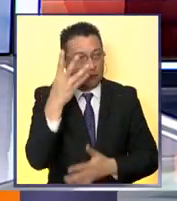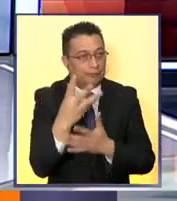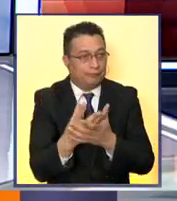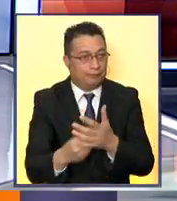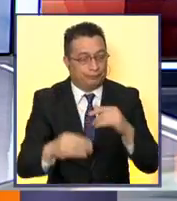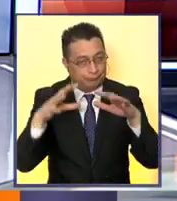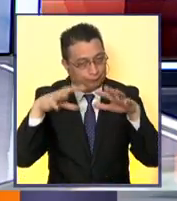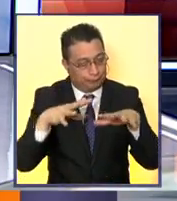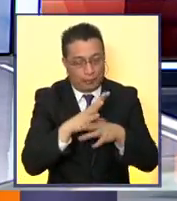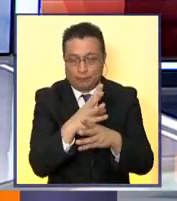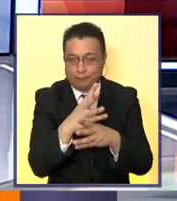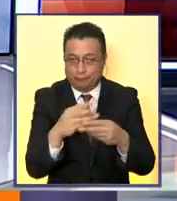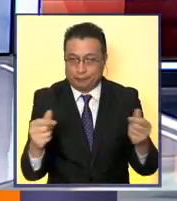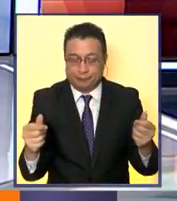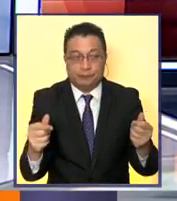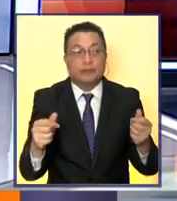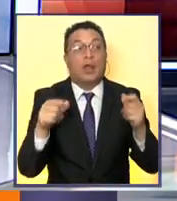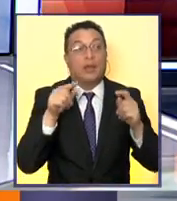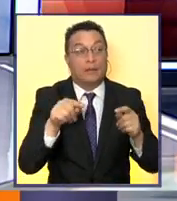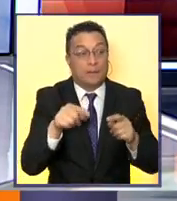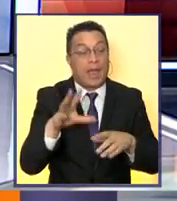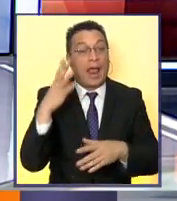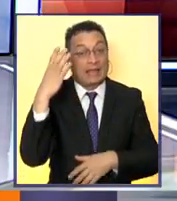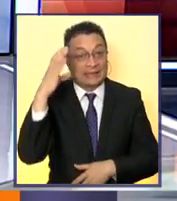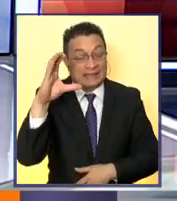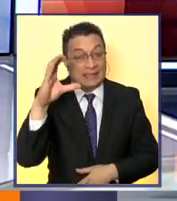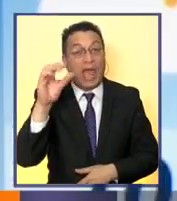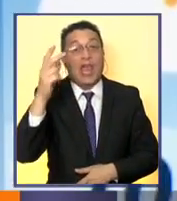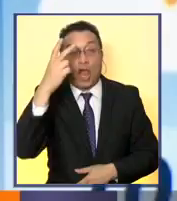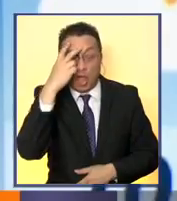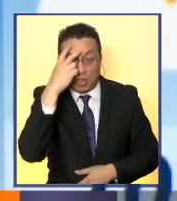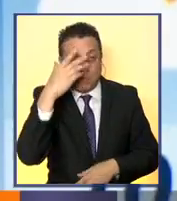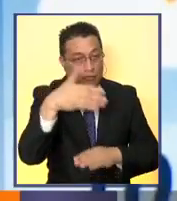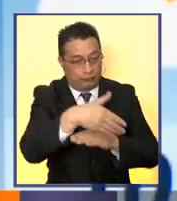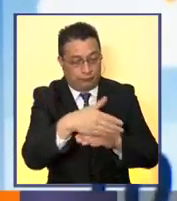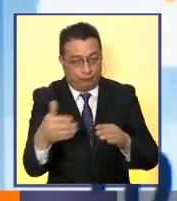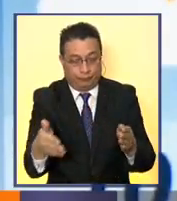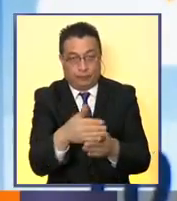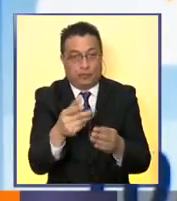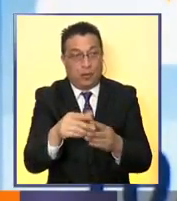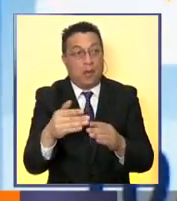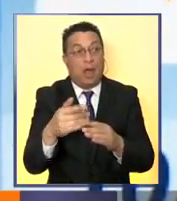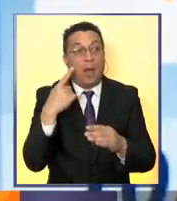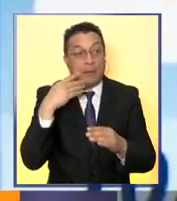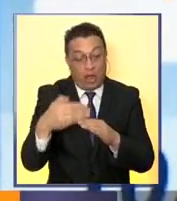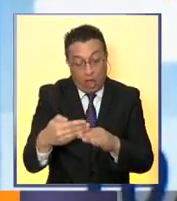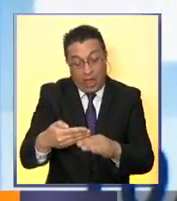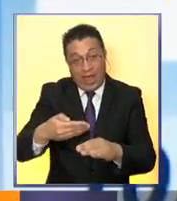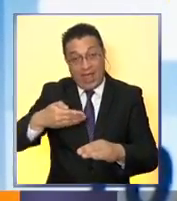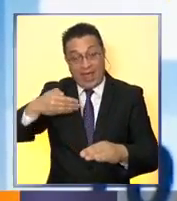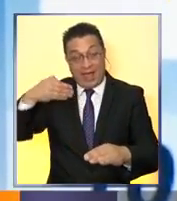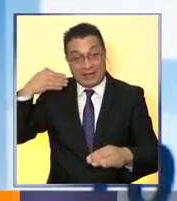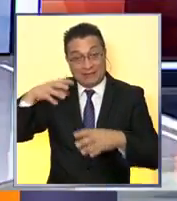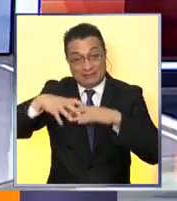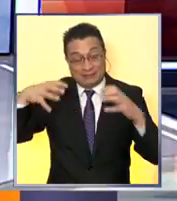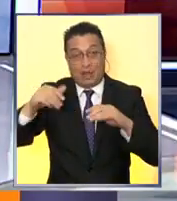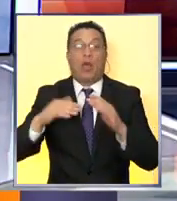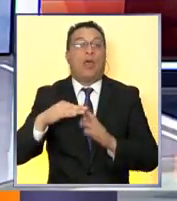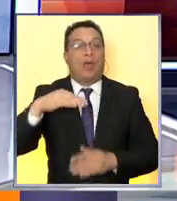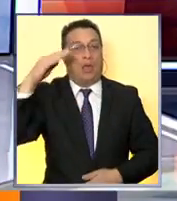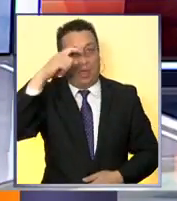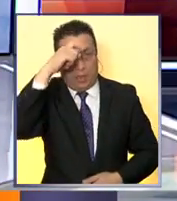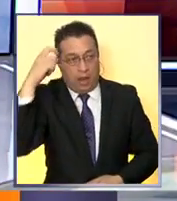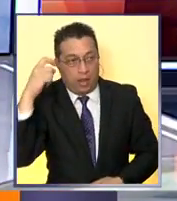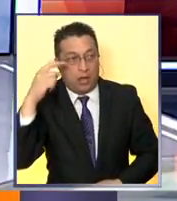una... un pronóstico para La Serena y para Coquimbo en la costa. Recordemos que hacia el interior las temperaturas son bastante más altas. El